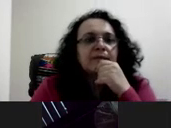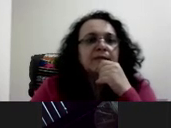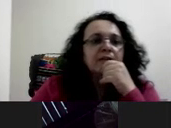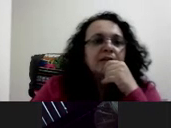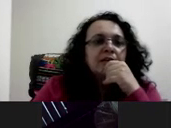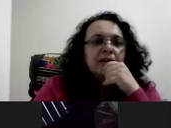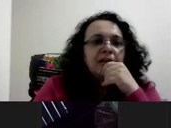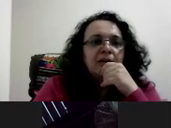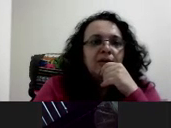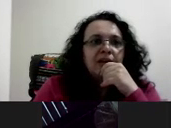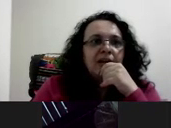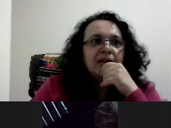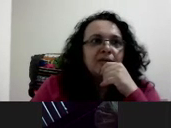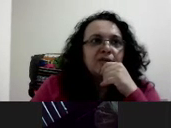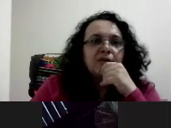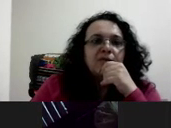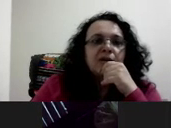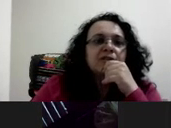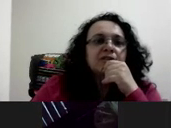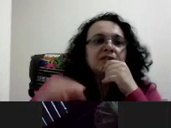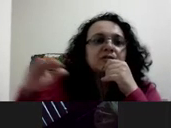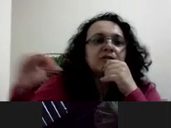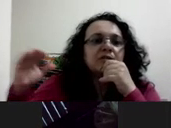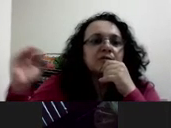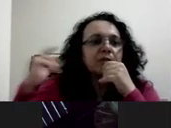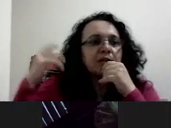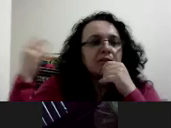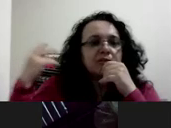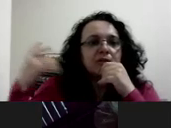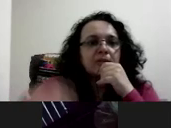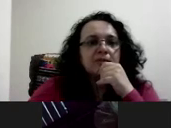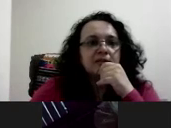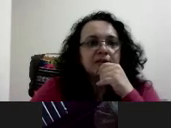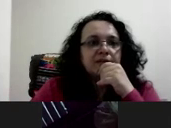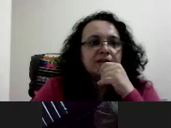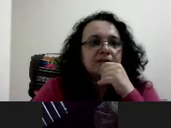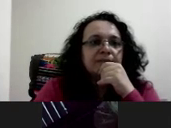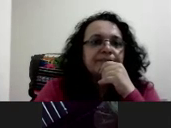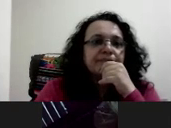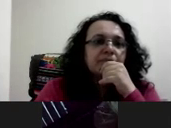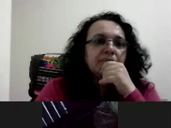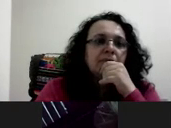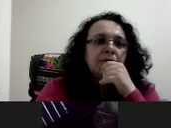Ok. Lo ideal es que busquen un lugar donde estén solitos para que no se oiga mucha interferencia.